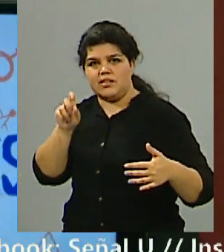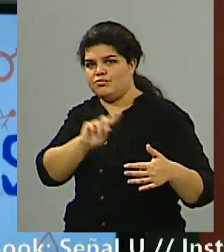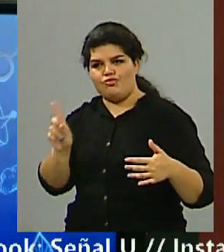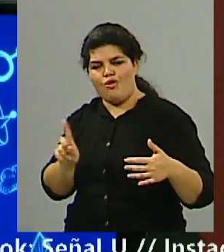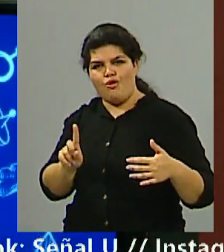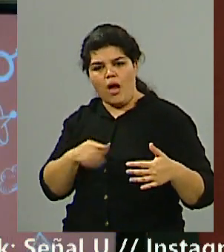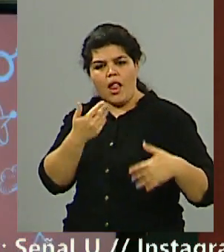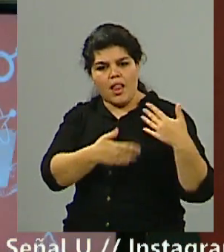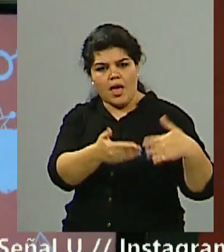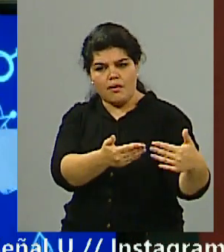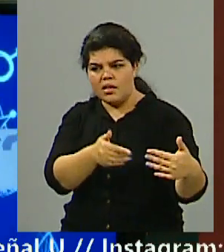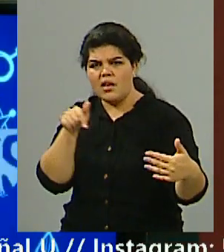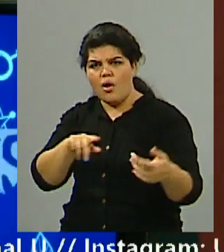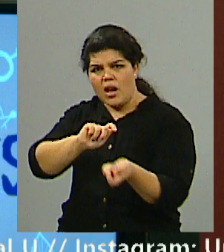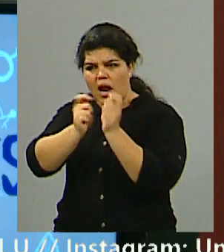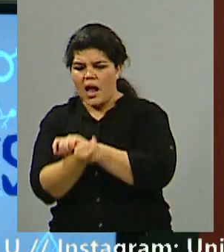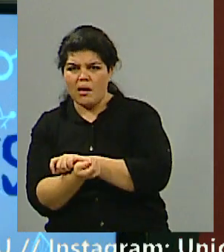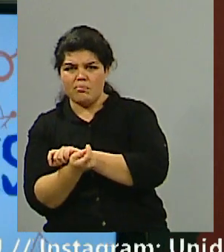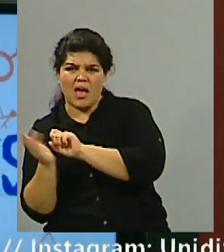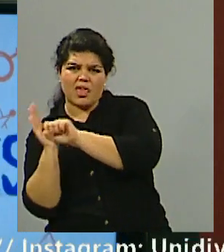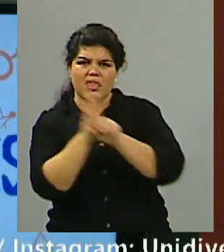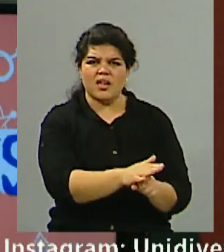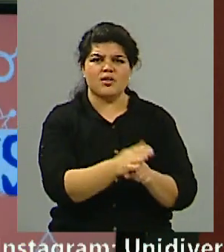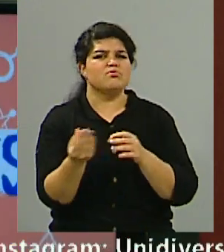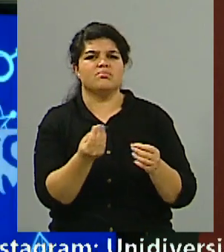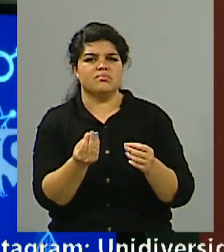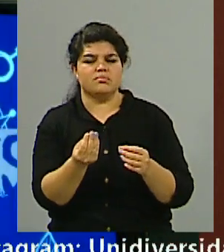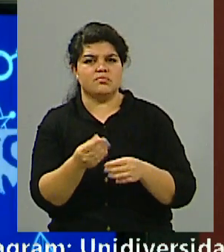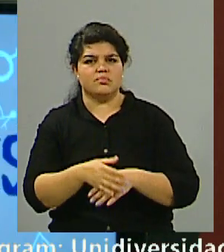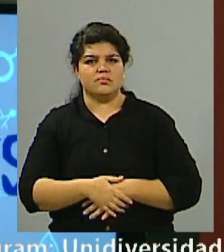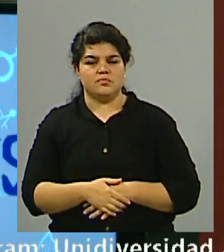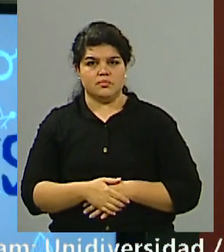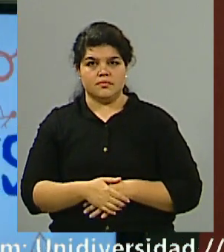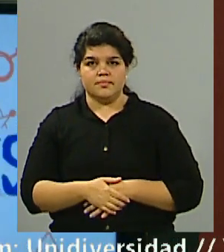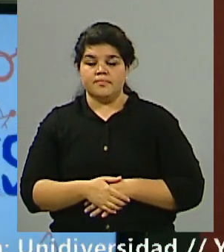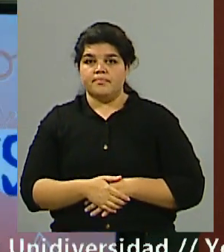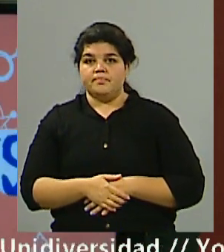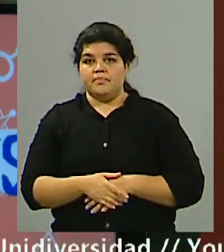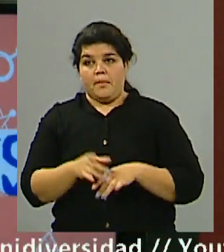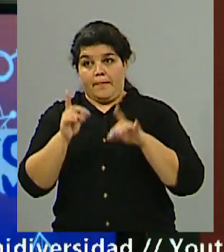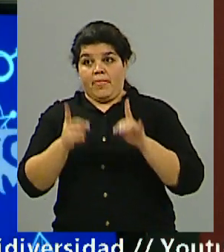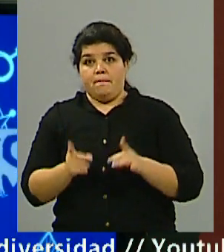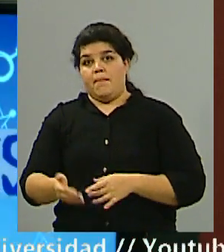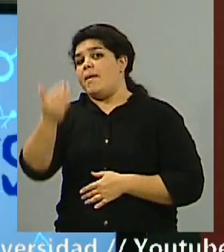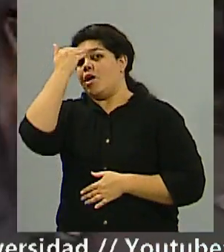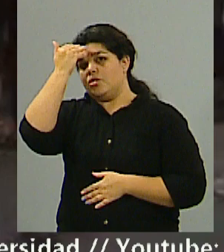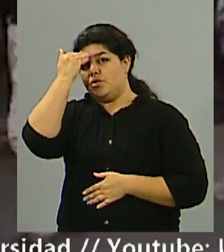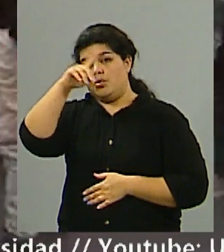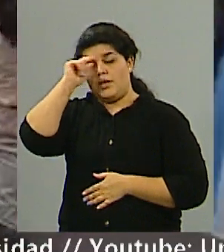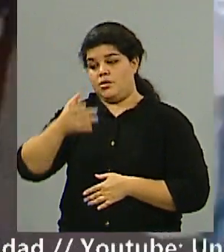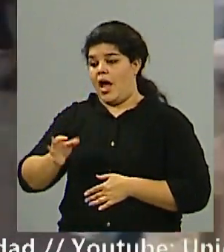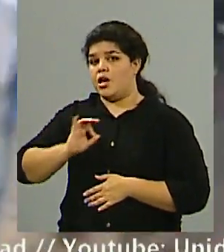no se ha llevado a cabo para los pueblos originarios? Bien, específicamente nuestra Constitución Nacional desde el